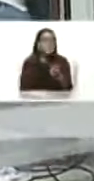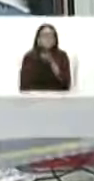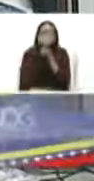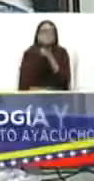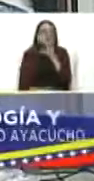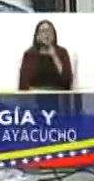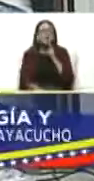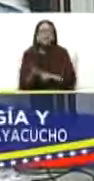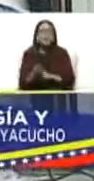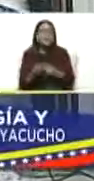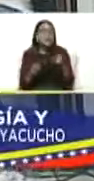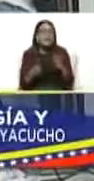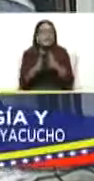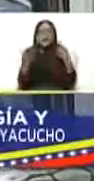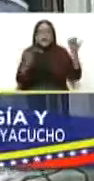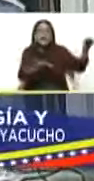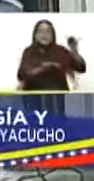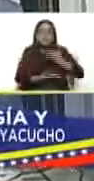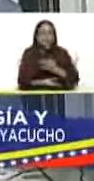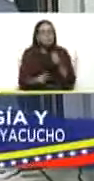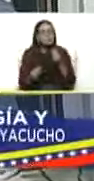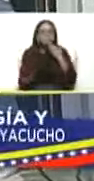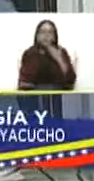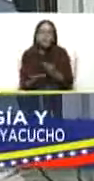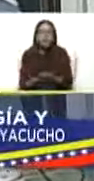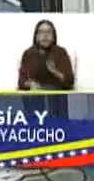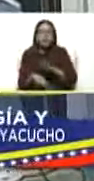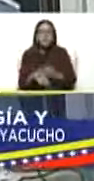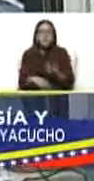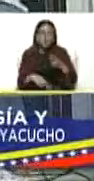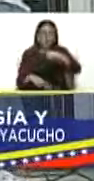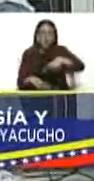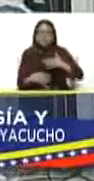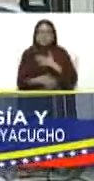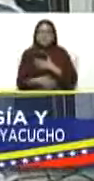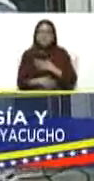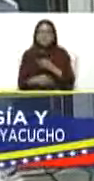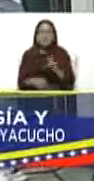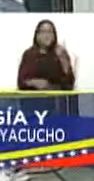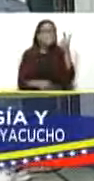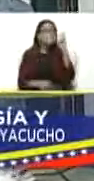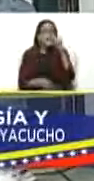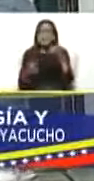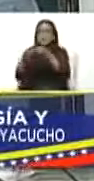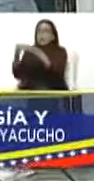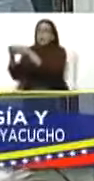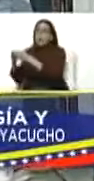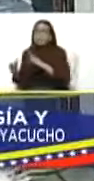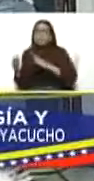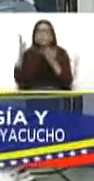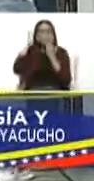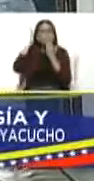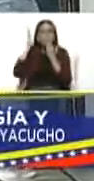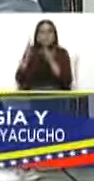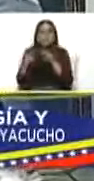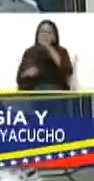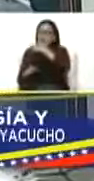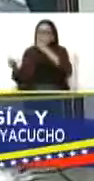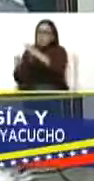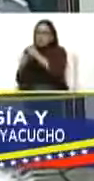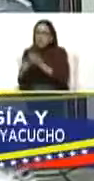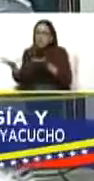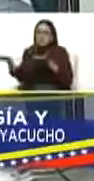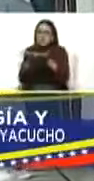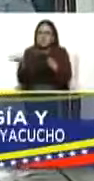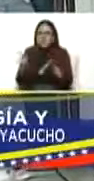nosotros es un gran regalo, porque además, bueno, aquí vivimos más de 20 pueblos indígenas, y que mayormente, bueno, nos sirve a nosotros por el tema de la